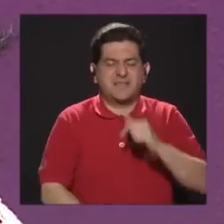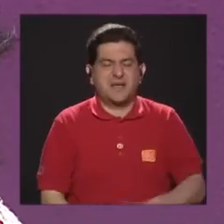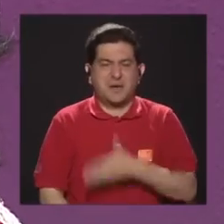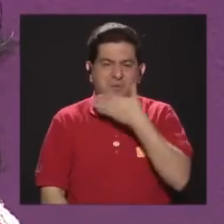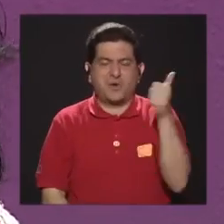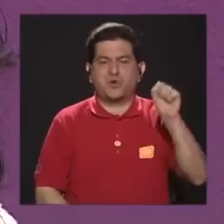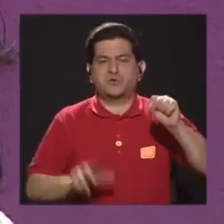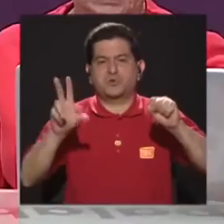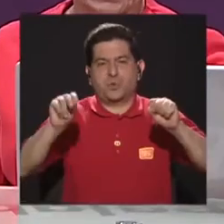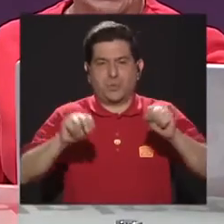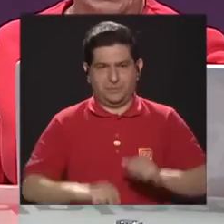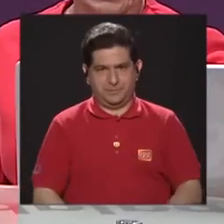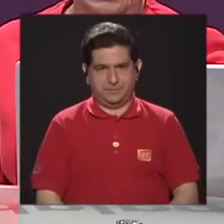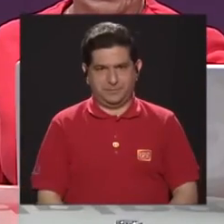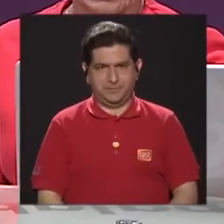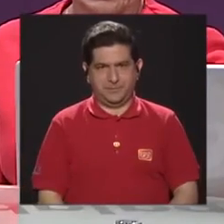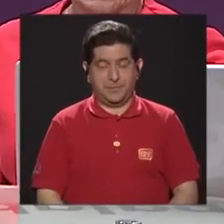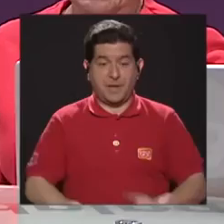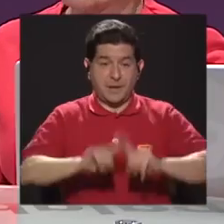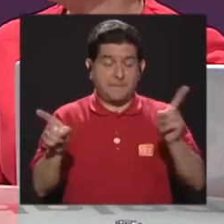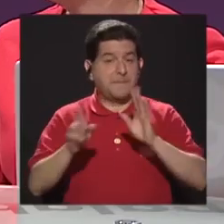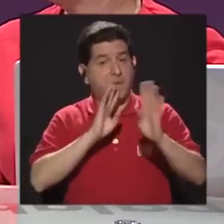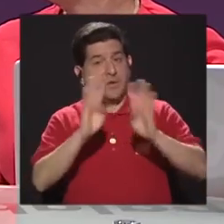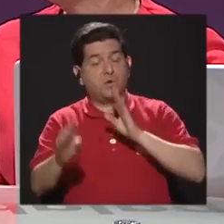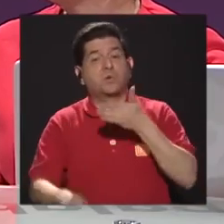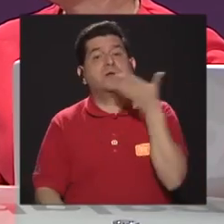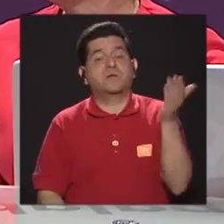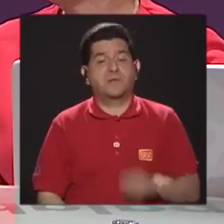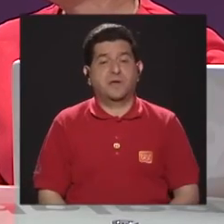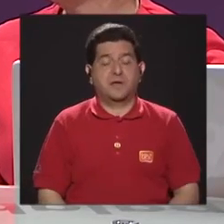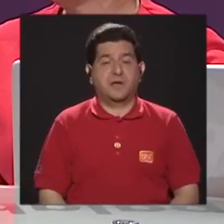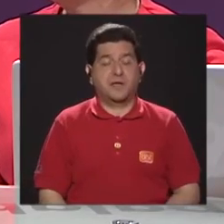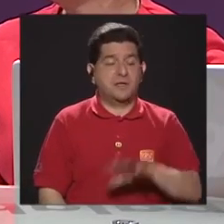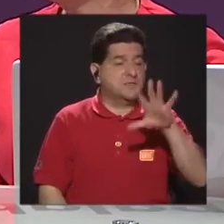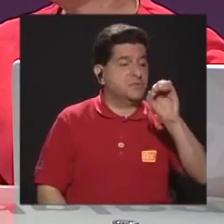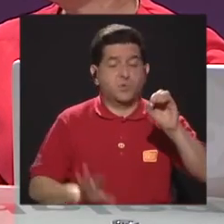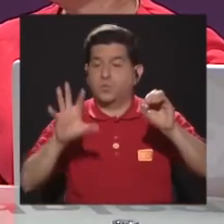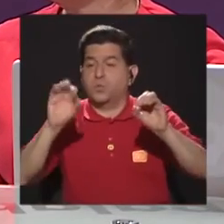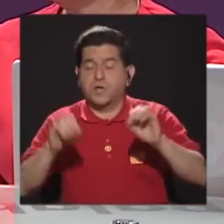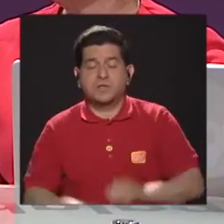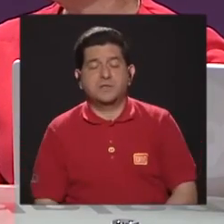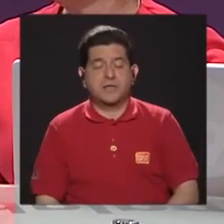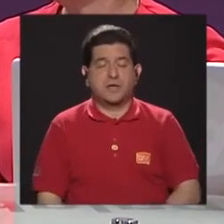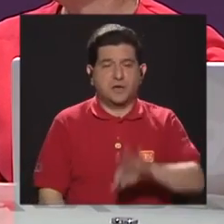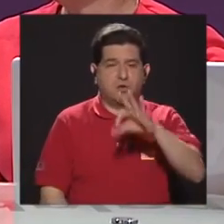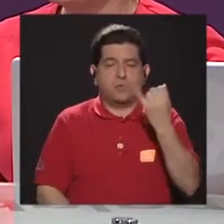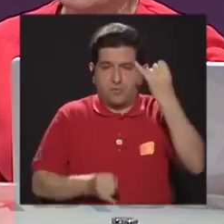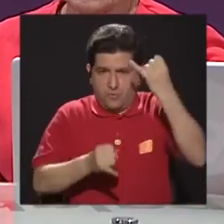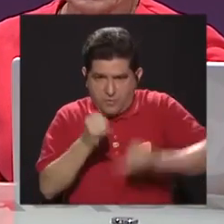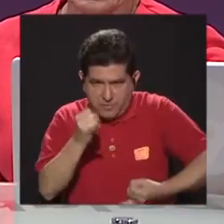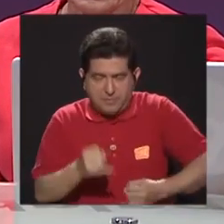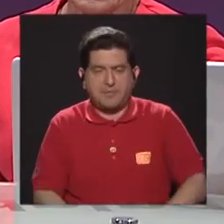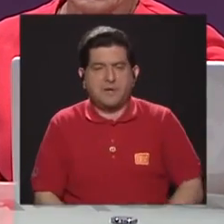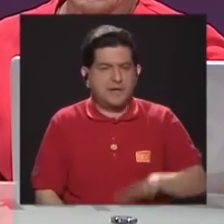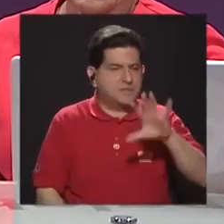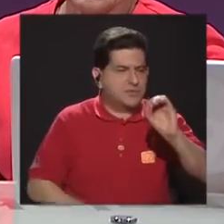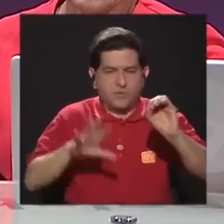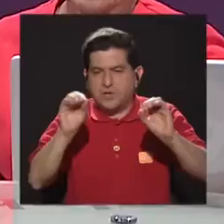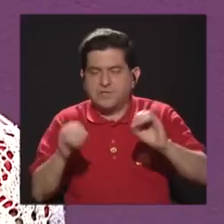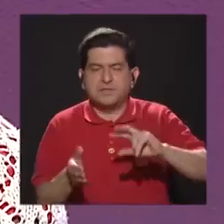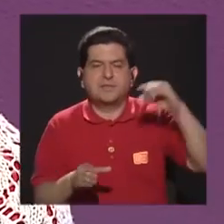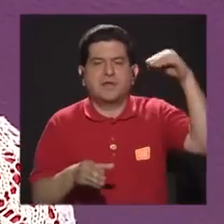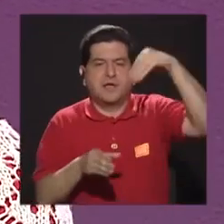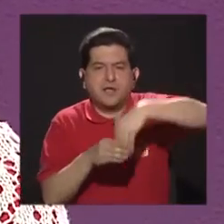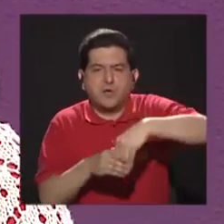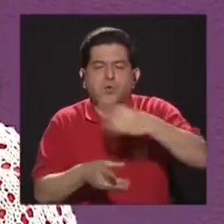no. Pero estamos hablando de paridad como una medida definitiva y la paridad tiene que ver con la